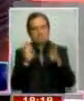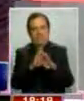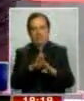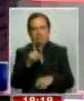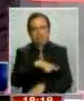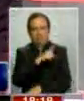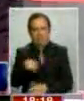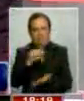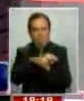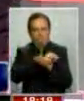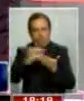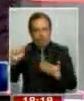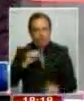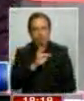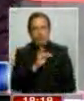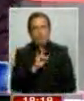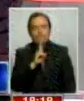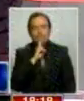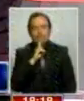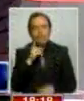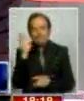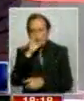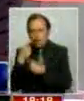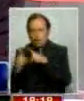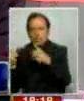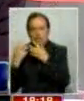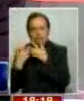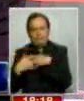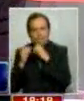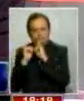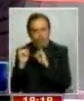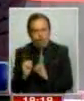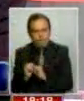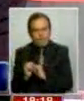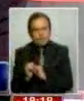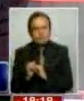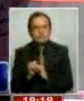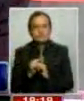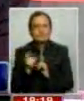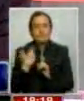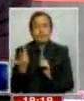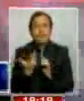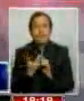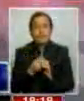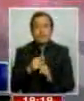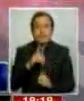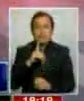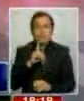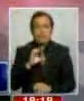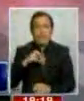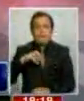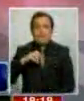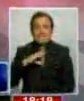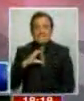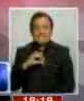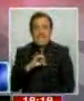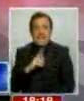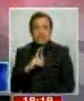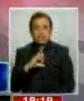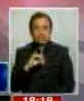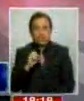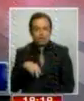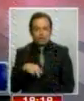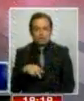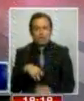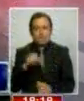momento se cierra y básicamente hay otro tipo de mecanismos, por ejemplo, el de depreciación acelerada, que ahora no solo las empresas van a poder imputarlo las empresas, sino que lo